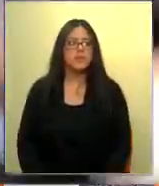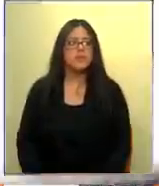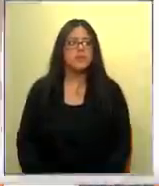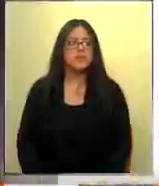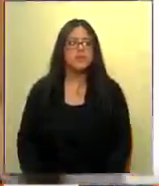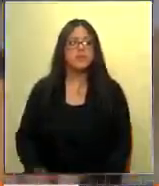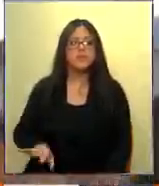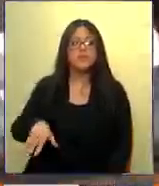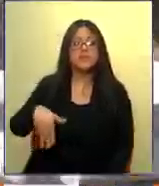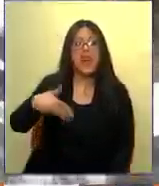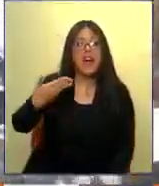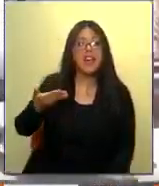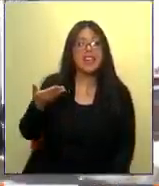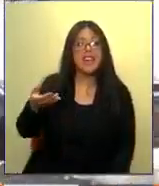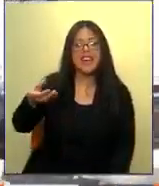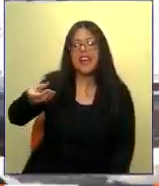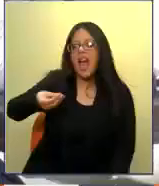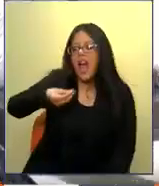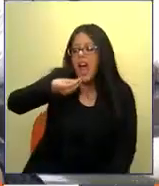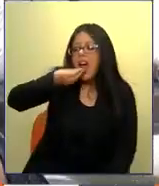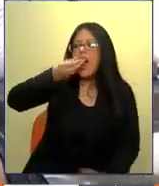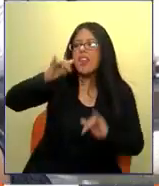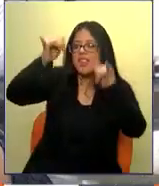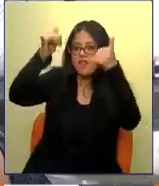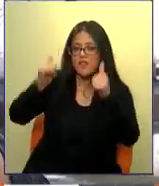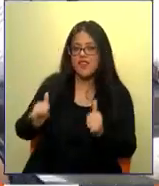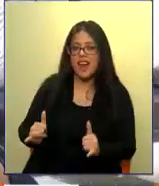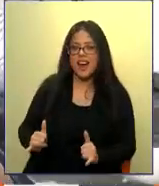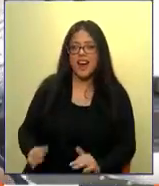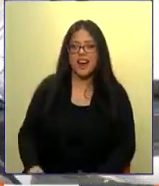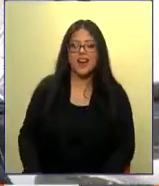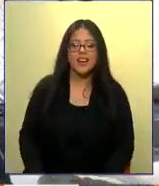Tomamos, sacamos y disfrutamos.